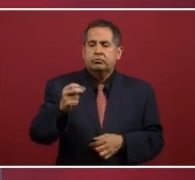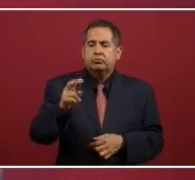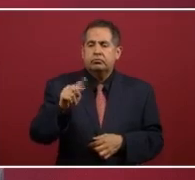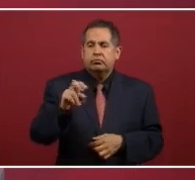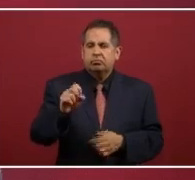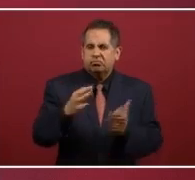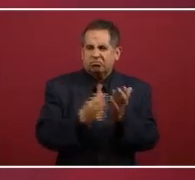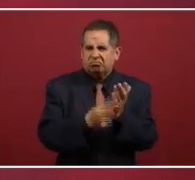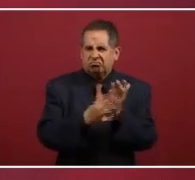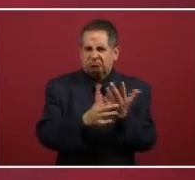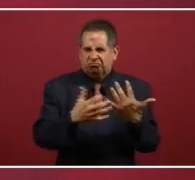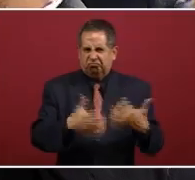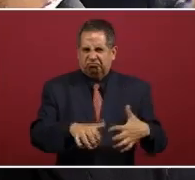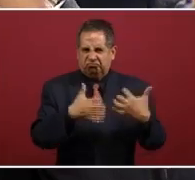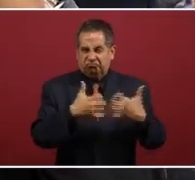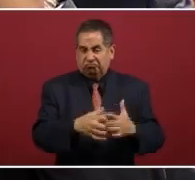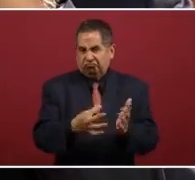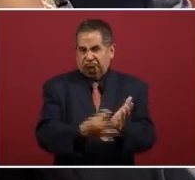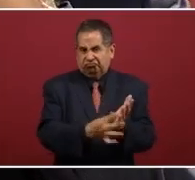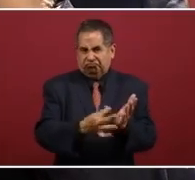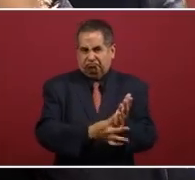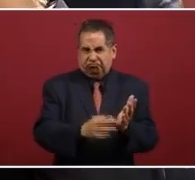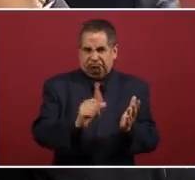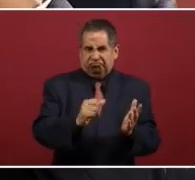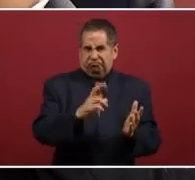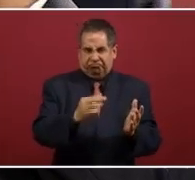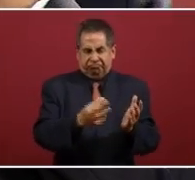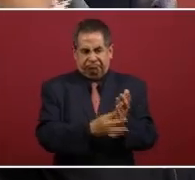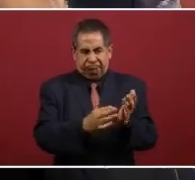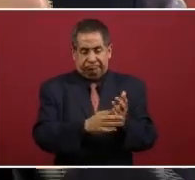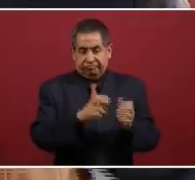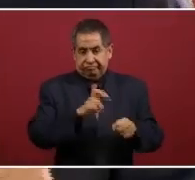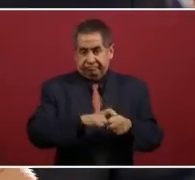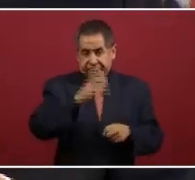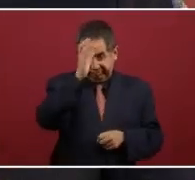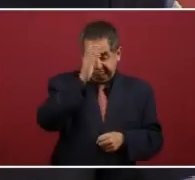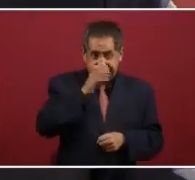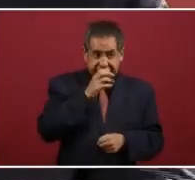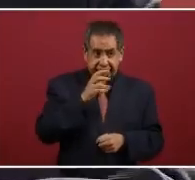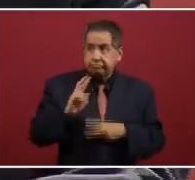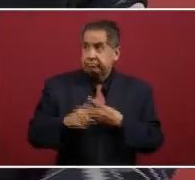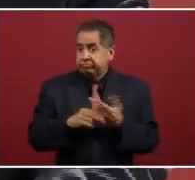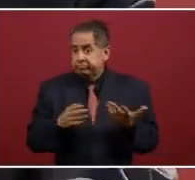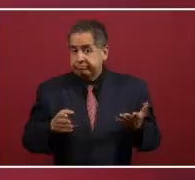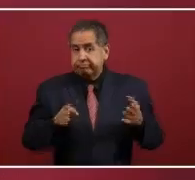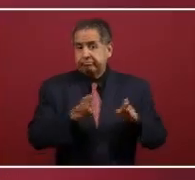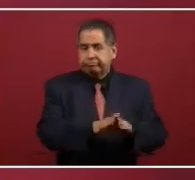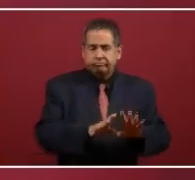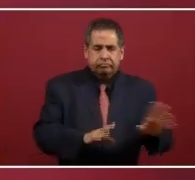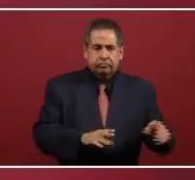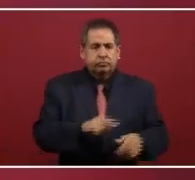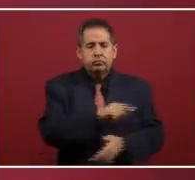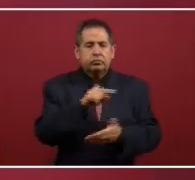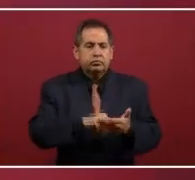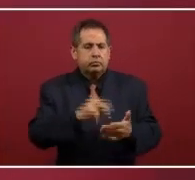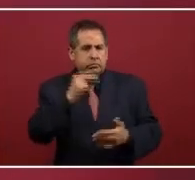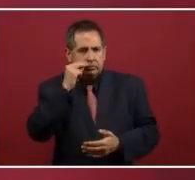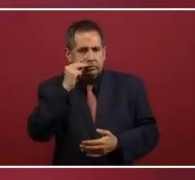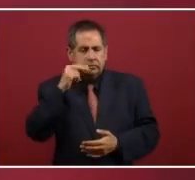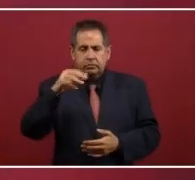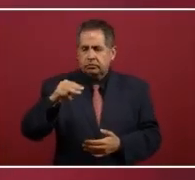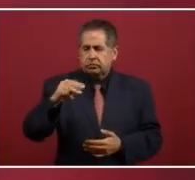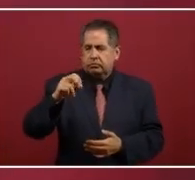porque es una planta importante para Coahuila, que está en Monclova,